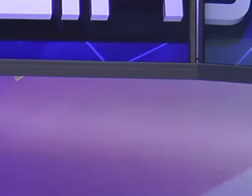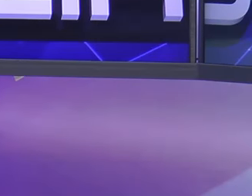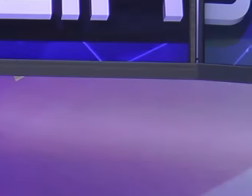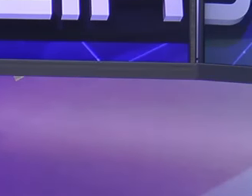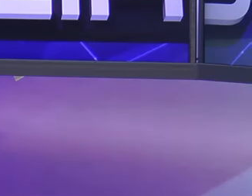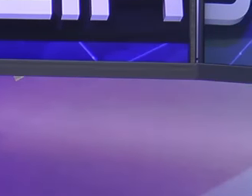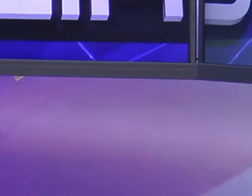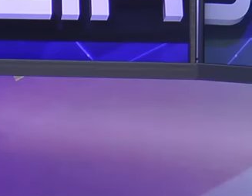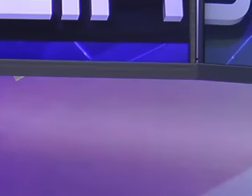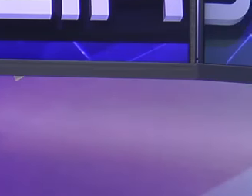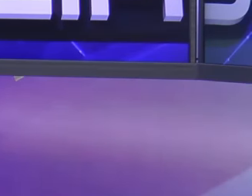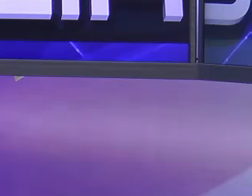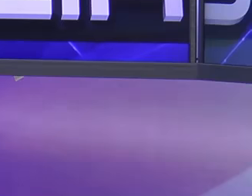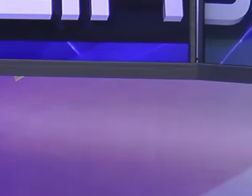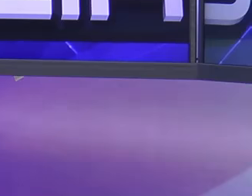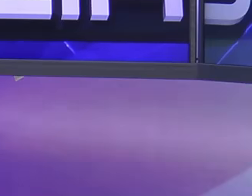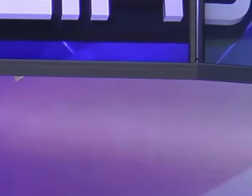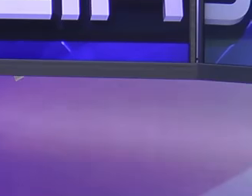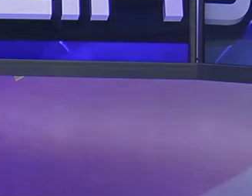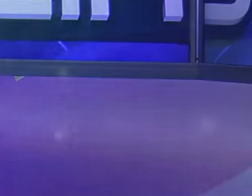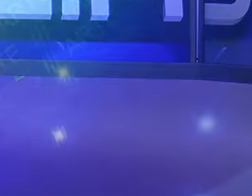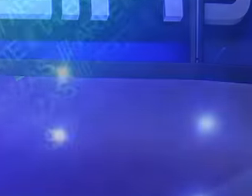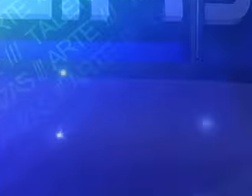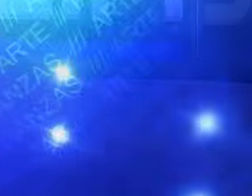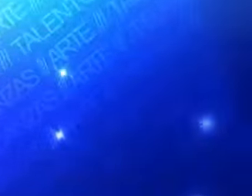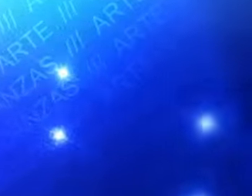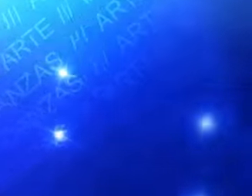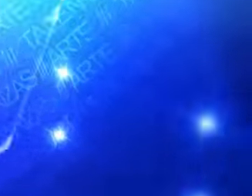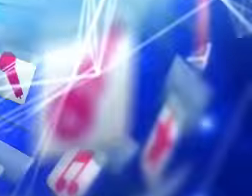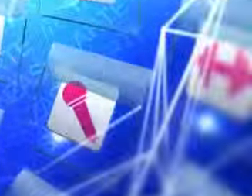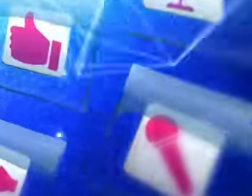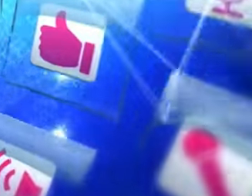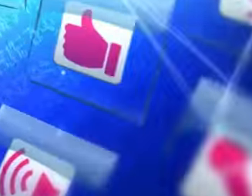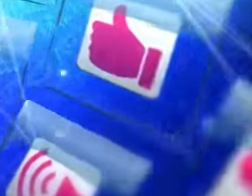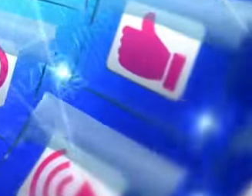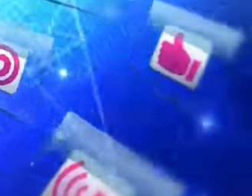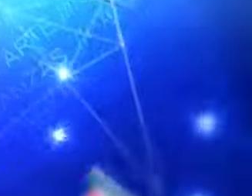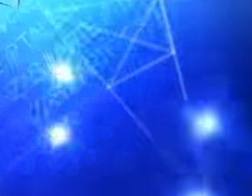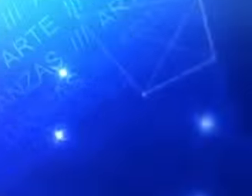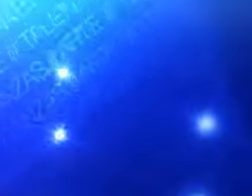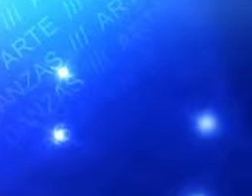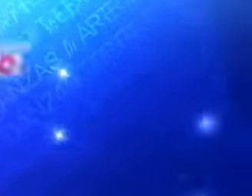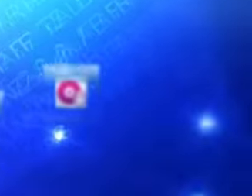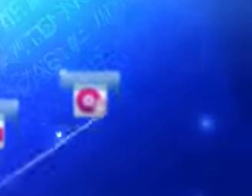nuestra sección en la mira de Cultura y Entretenimiento.